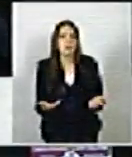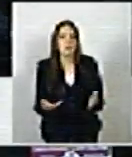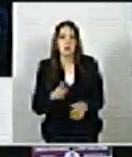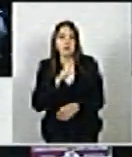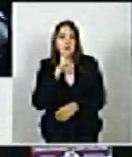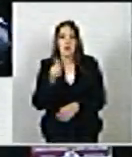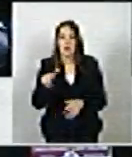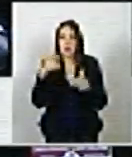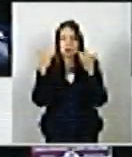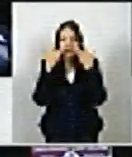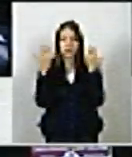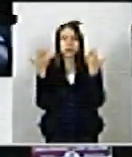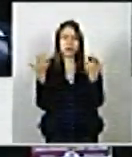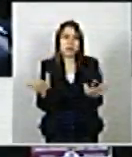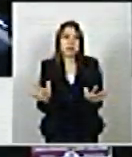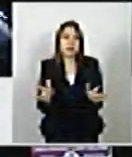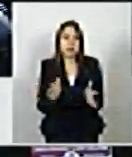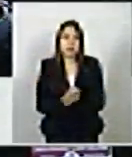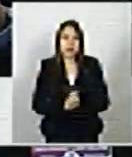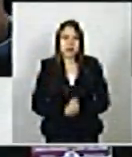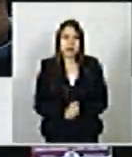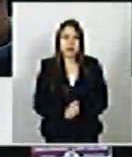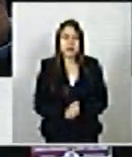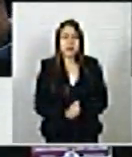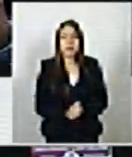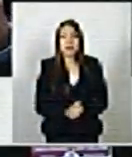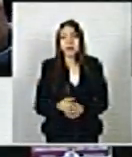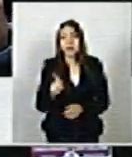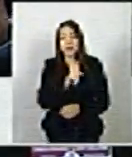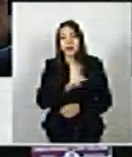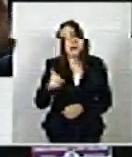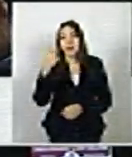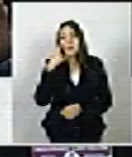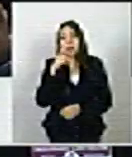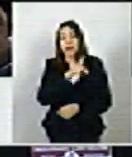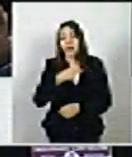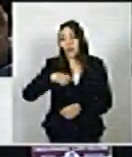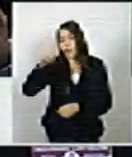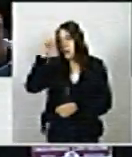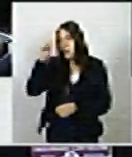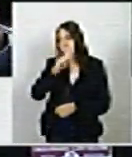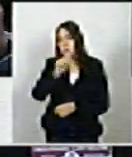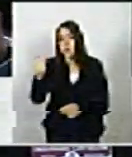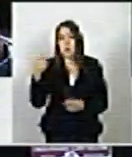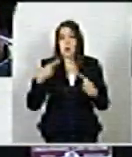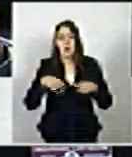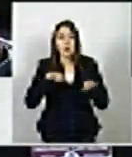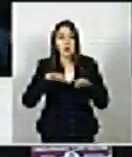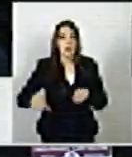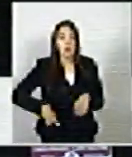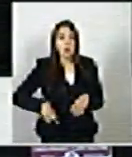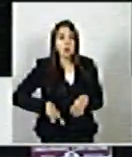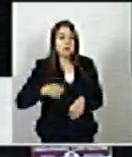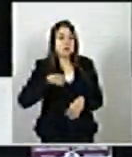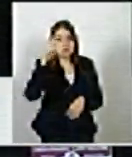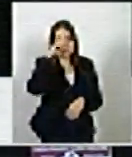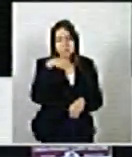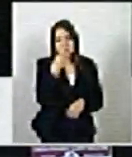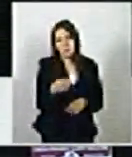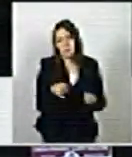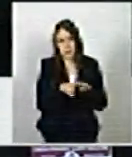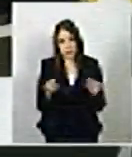el suicidio nunca lo recomiendo a ningún funcionario ni persona alguna ni se me lo impide